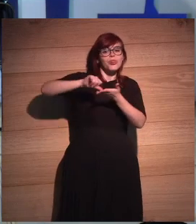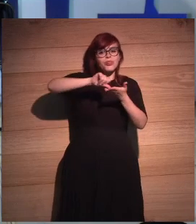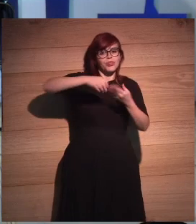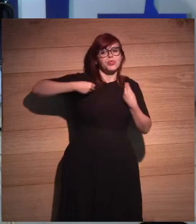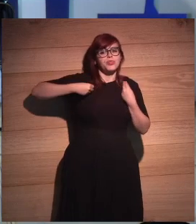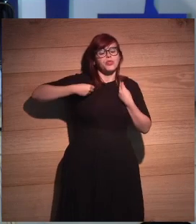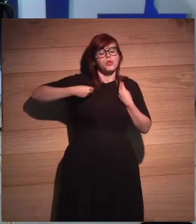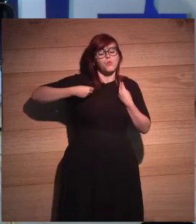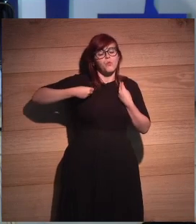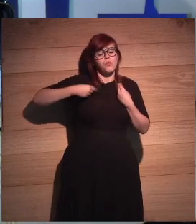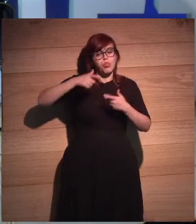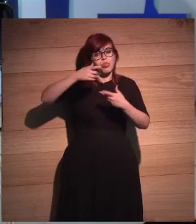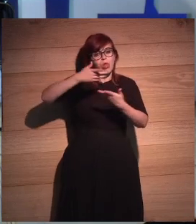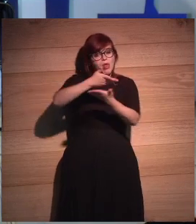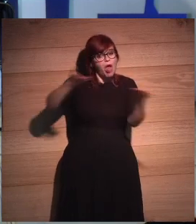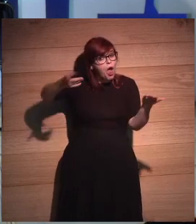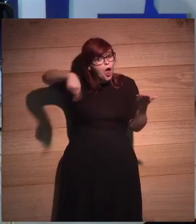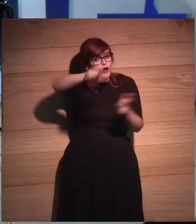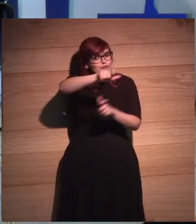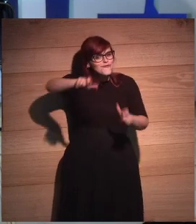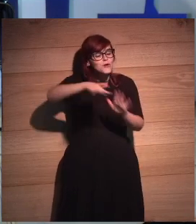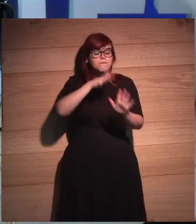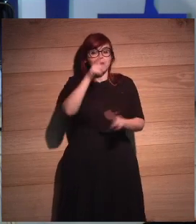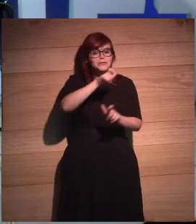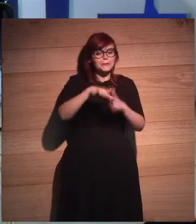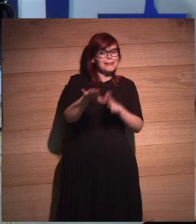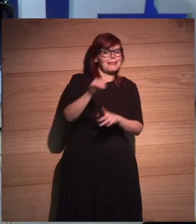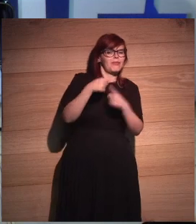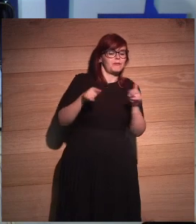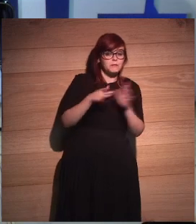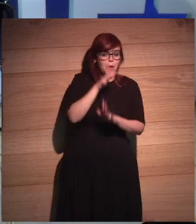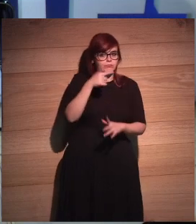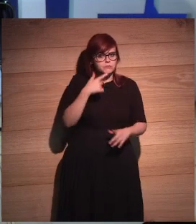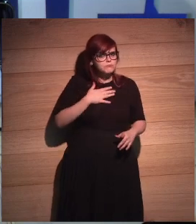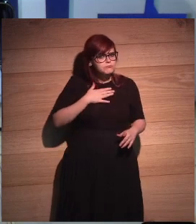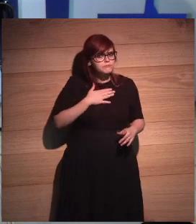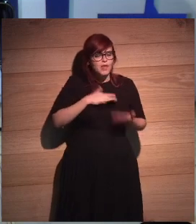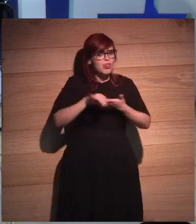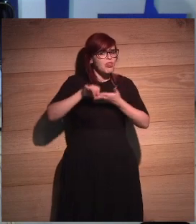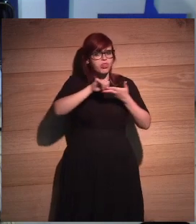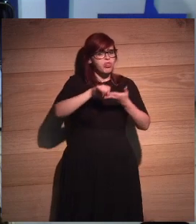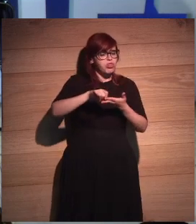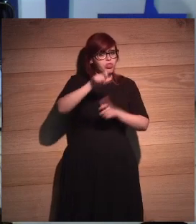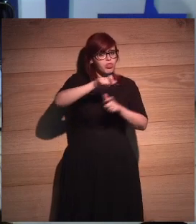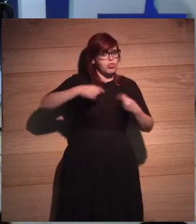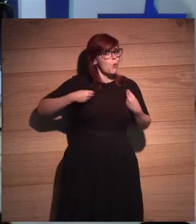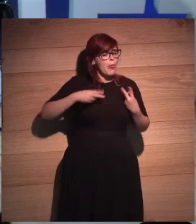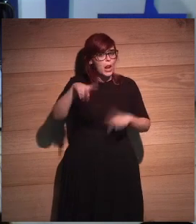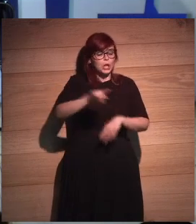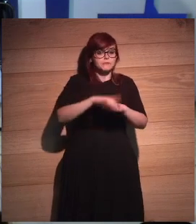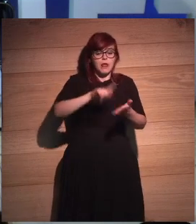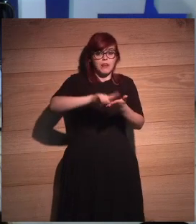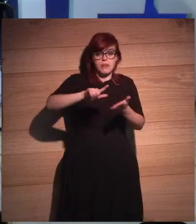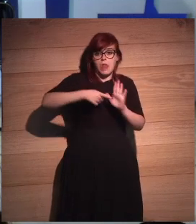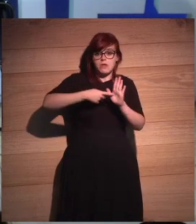usando el término, hubo su cierto debate sobre, hay gente que no son ciudadanos, digamos